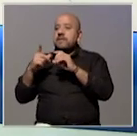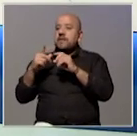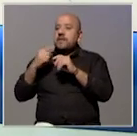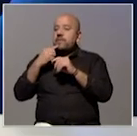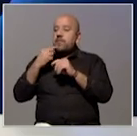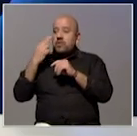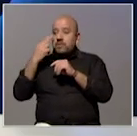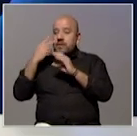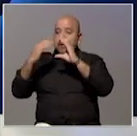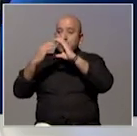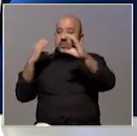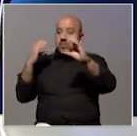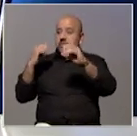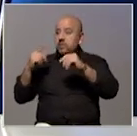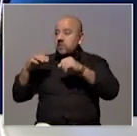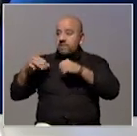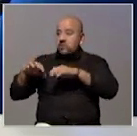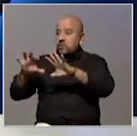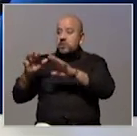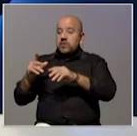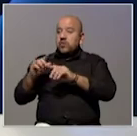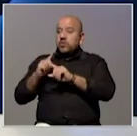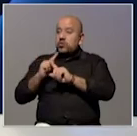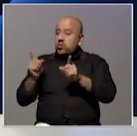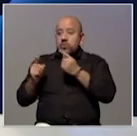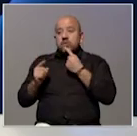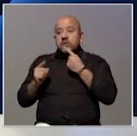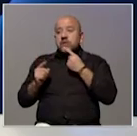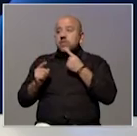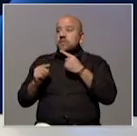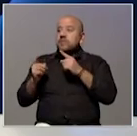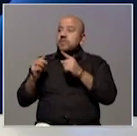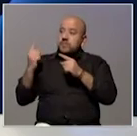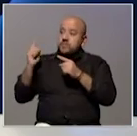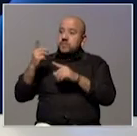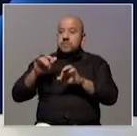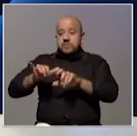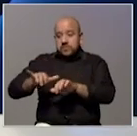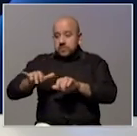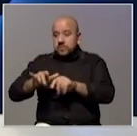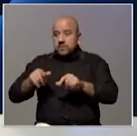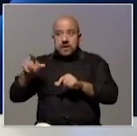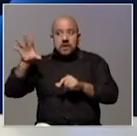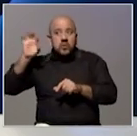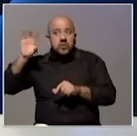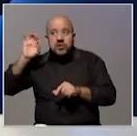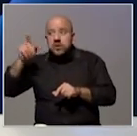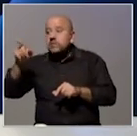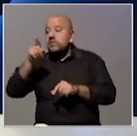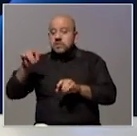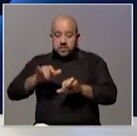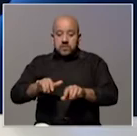ejemplo la locomoción y funcionarios claro no políticos claro que tienen que tomar versión taquigráfica y de repente